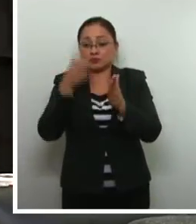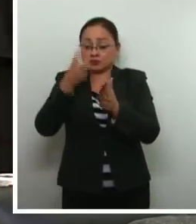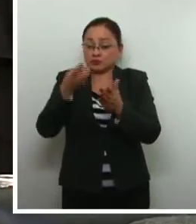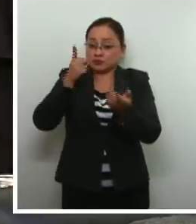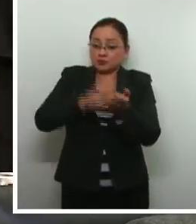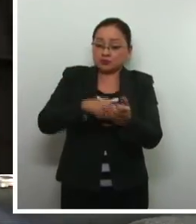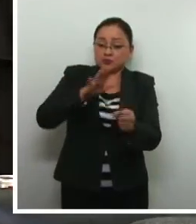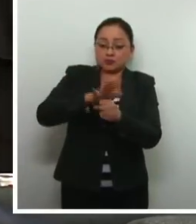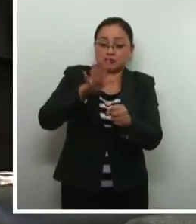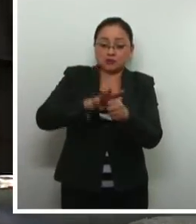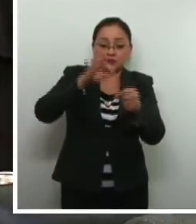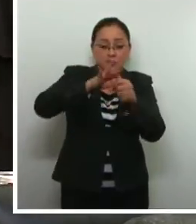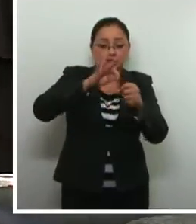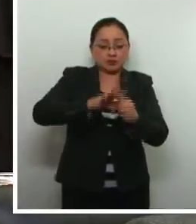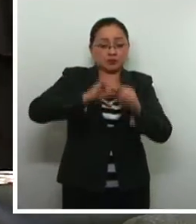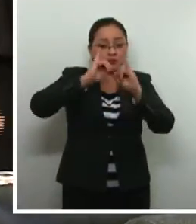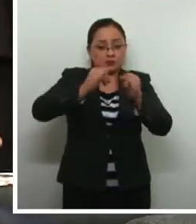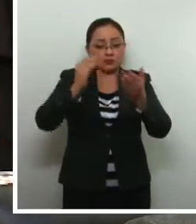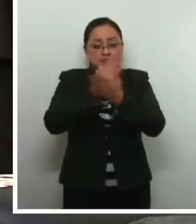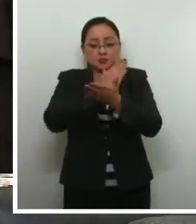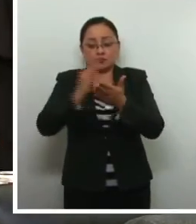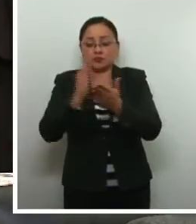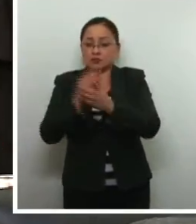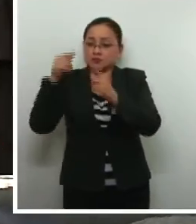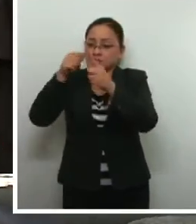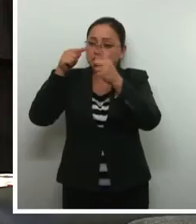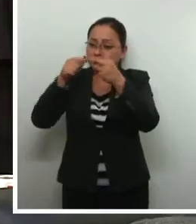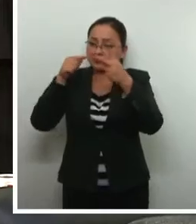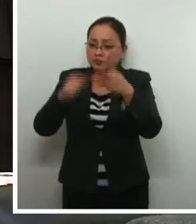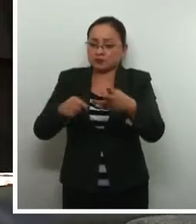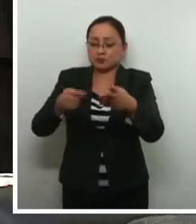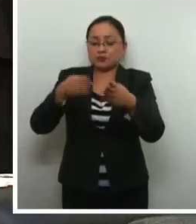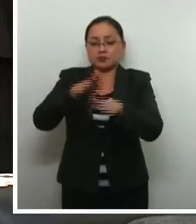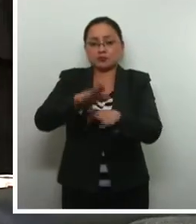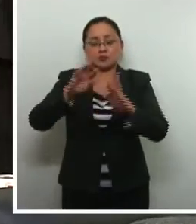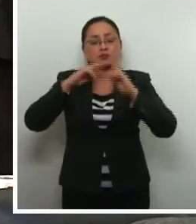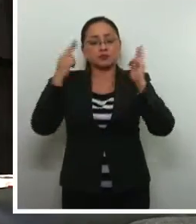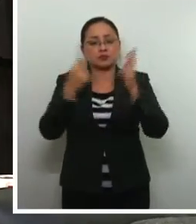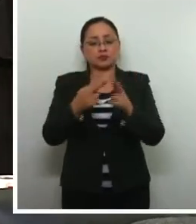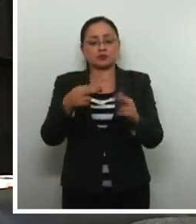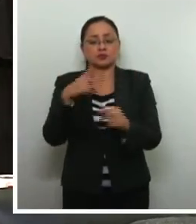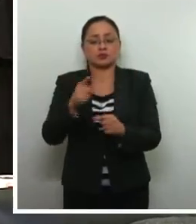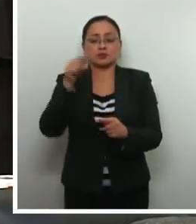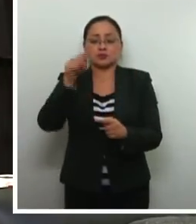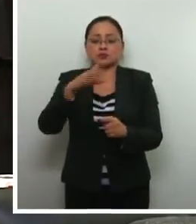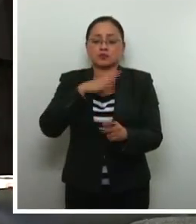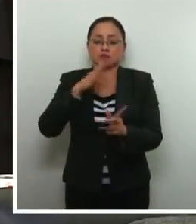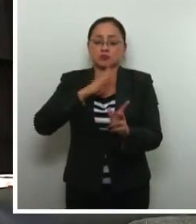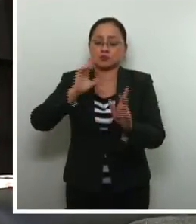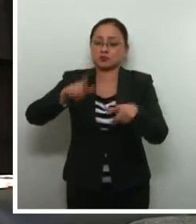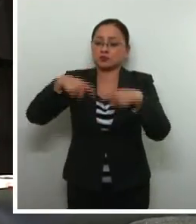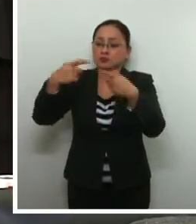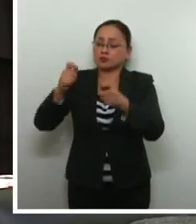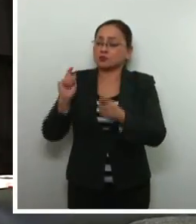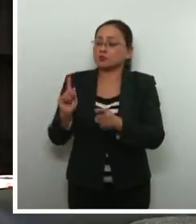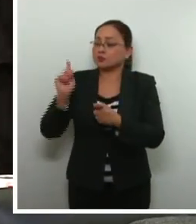votación particular, específica durante esta sesión. Pero cada vez que usted le concedió la palabra,